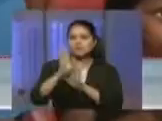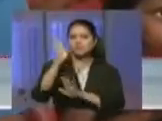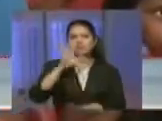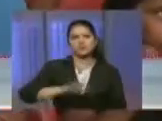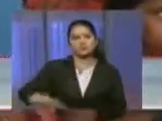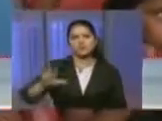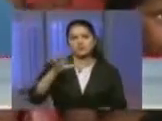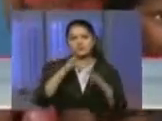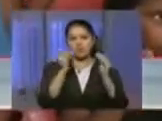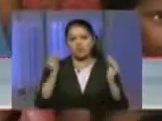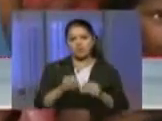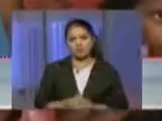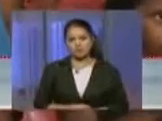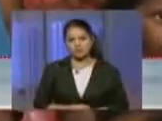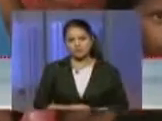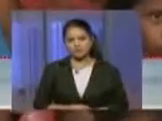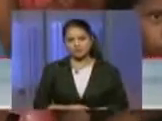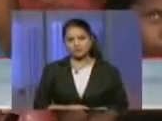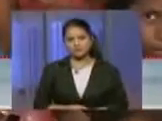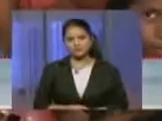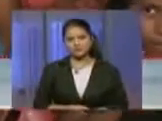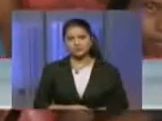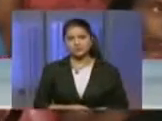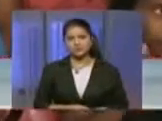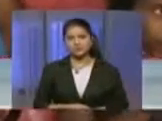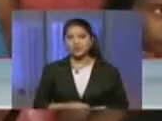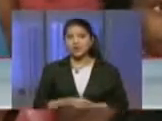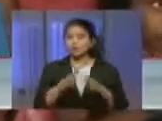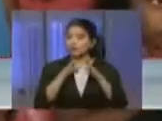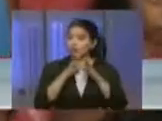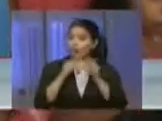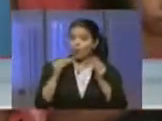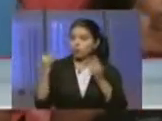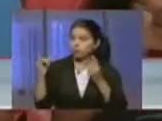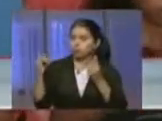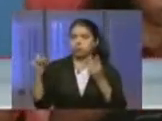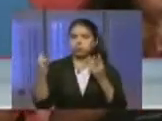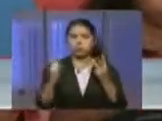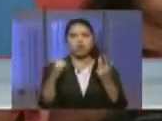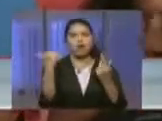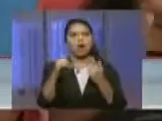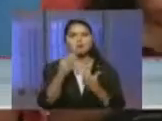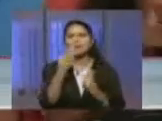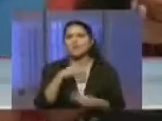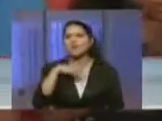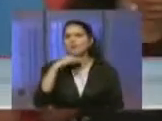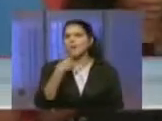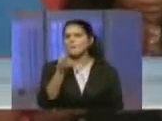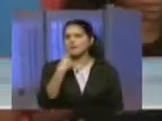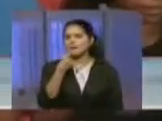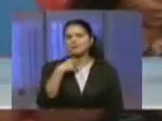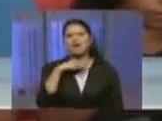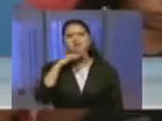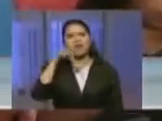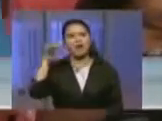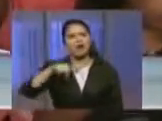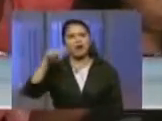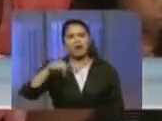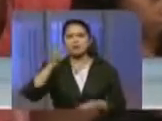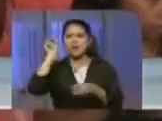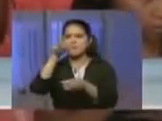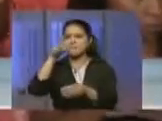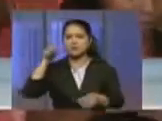estado no es solo de eso sino que vari muchas medicin que tenemos en el estado